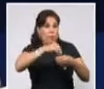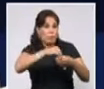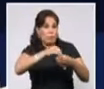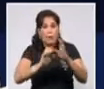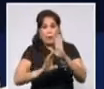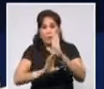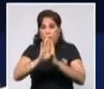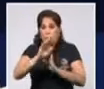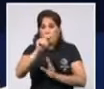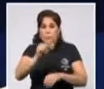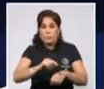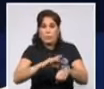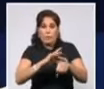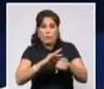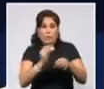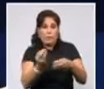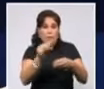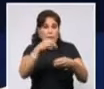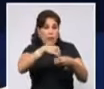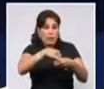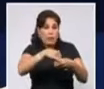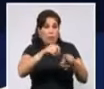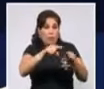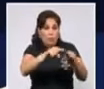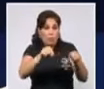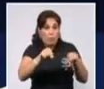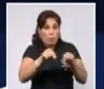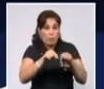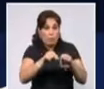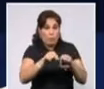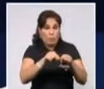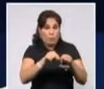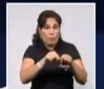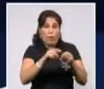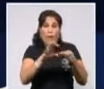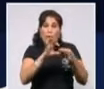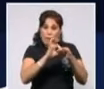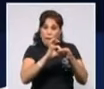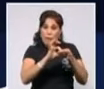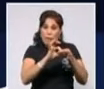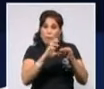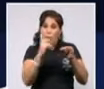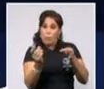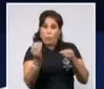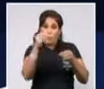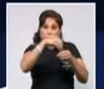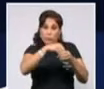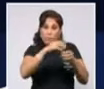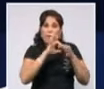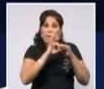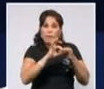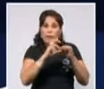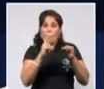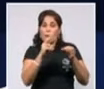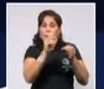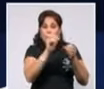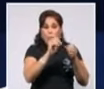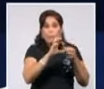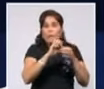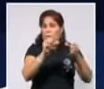los pacientes, se incorporó un paciente al estado de grave y 2 pacientes pasaron